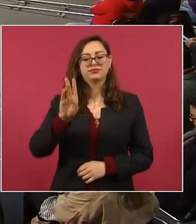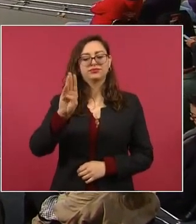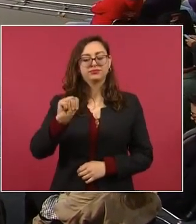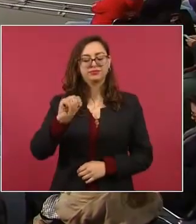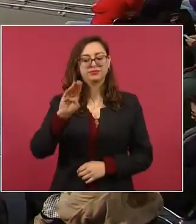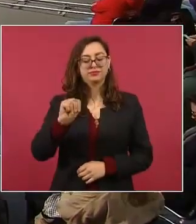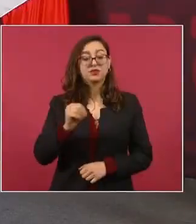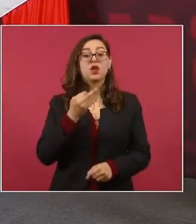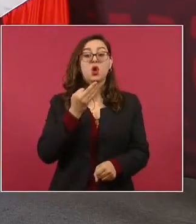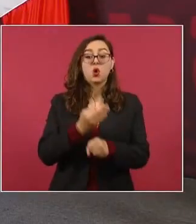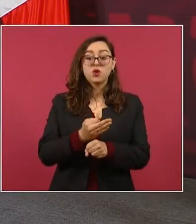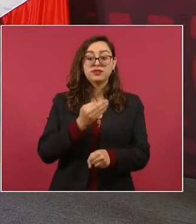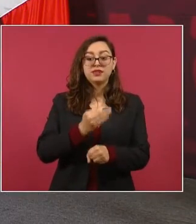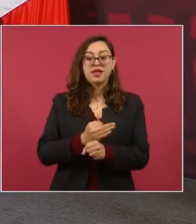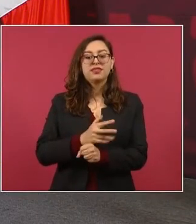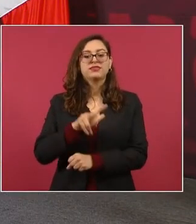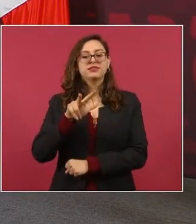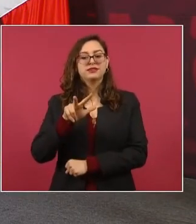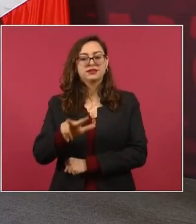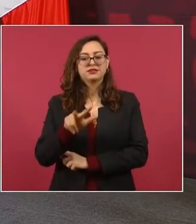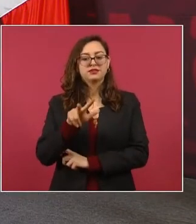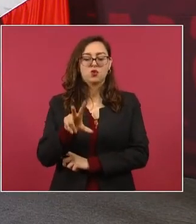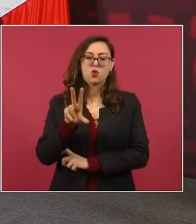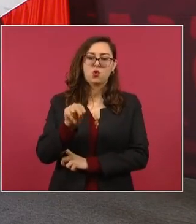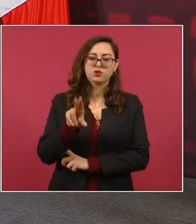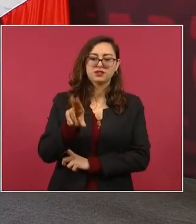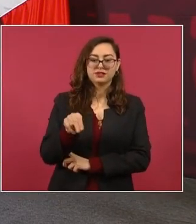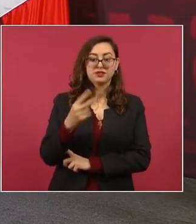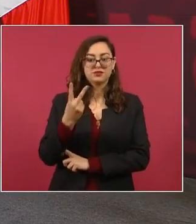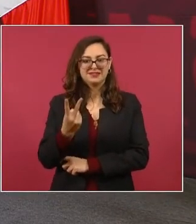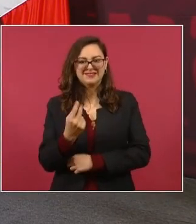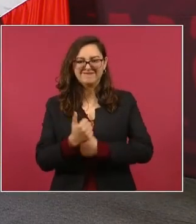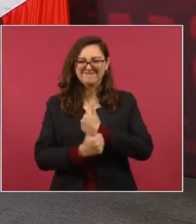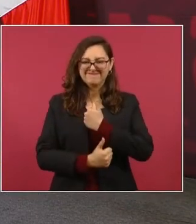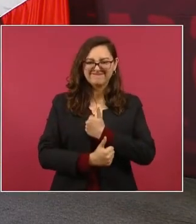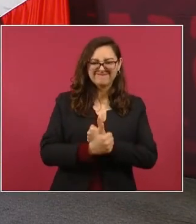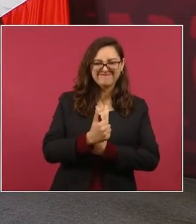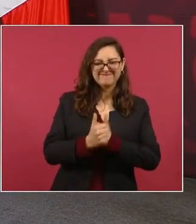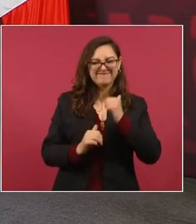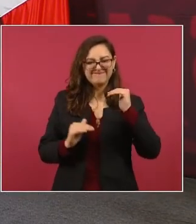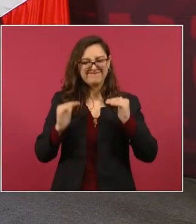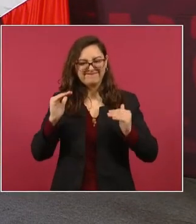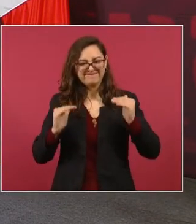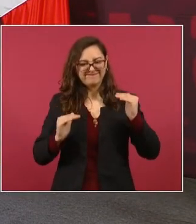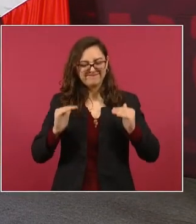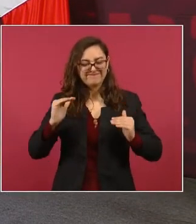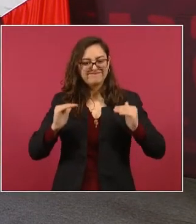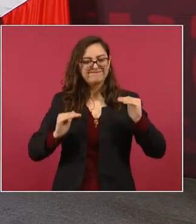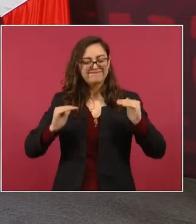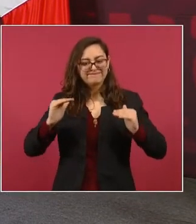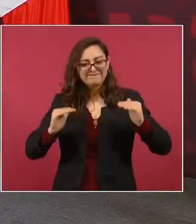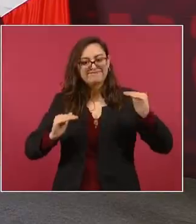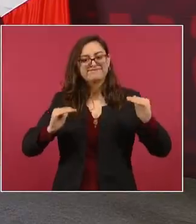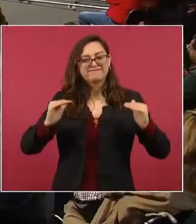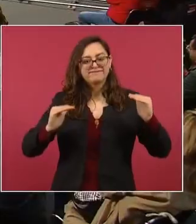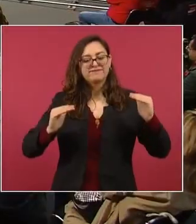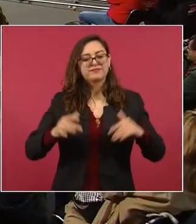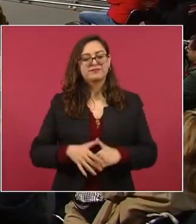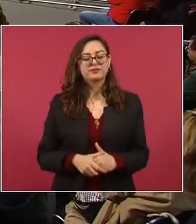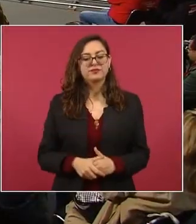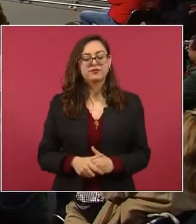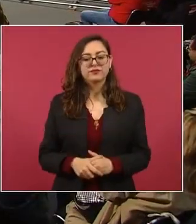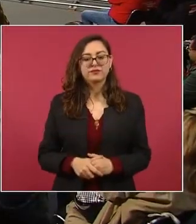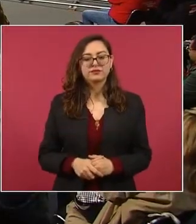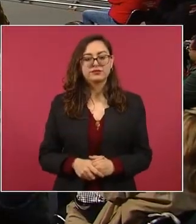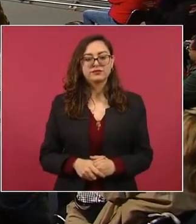Y ahora está 18.82. Ahí va. Y A ver si no